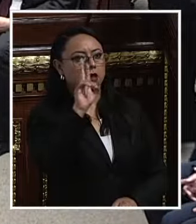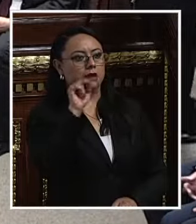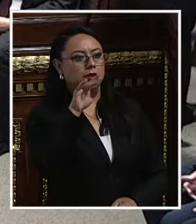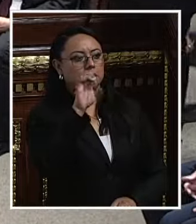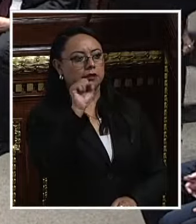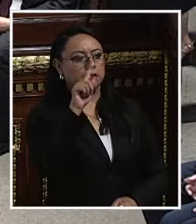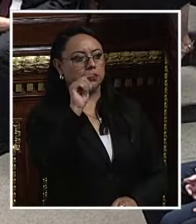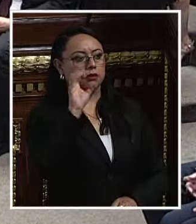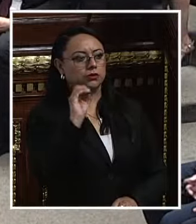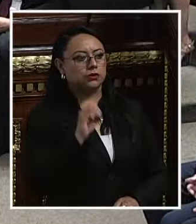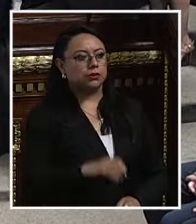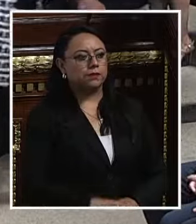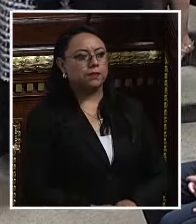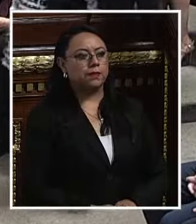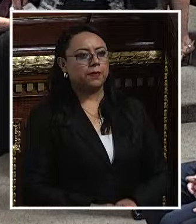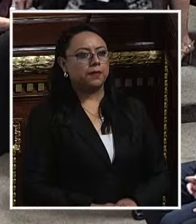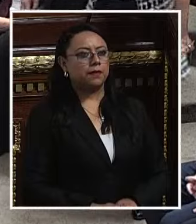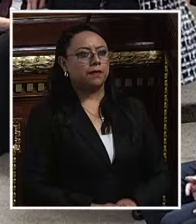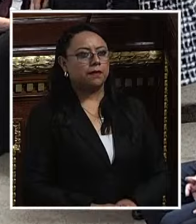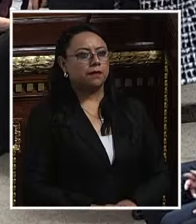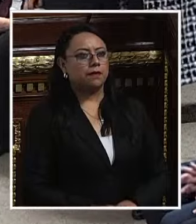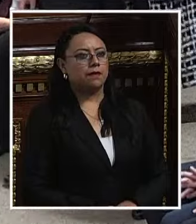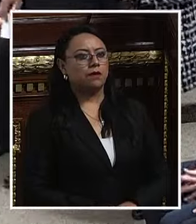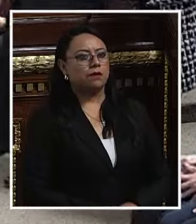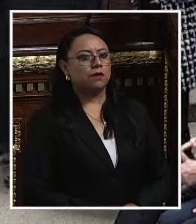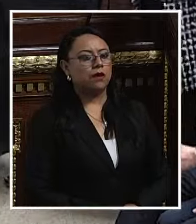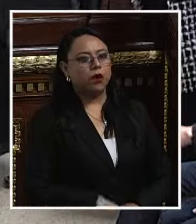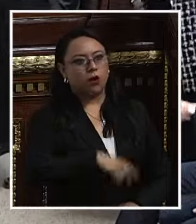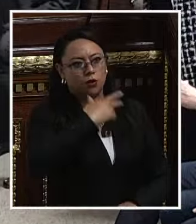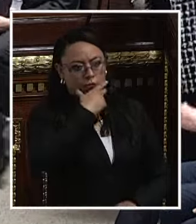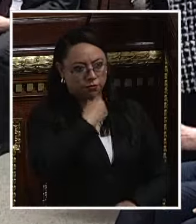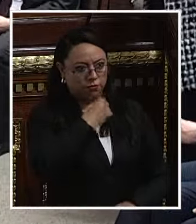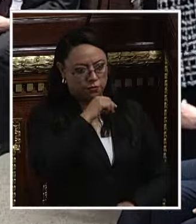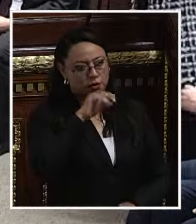Y Zárate Salgado Fernando.